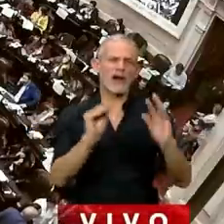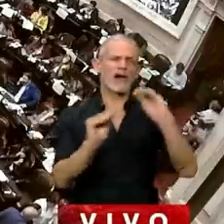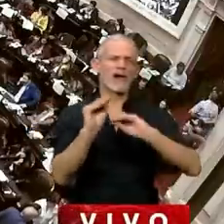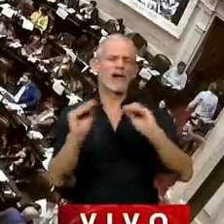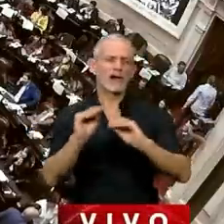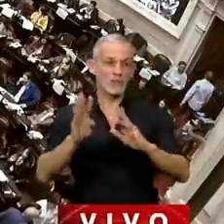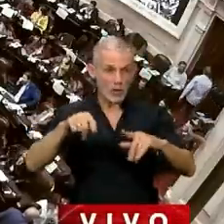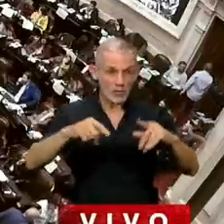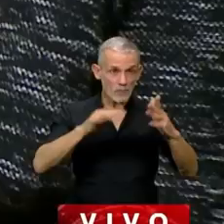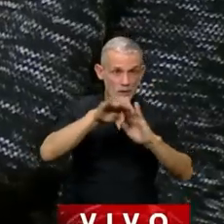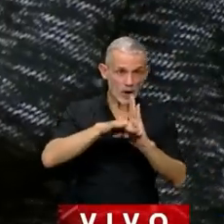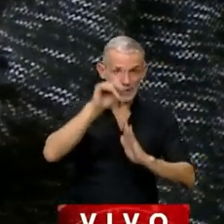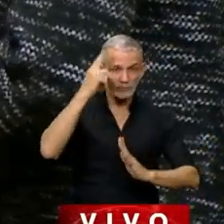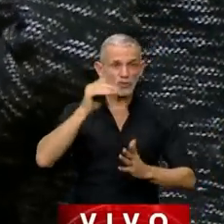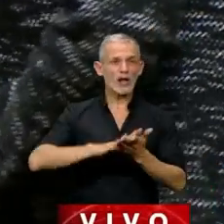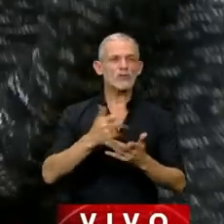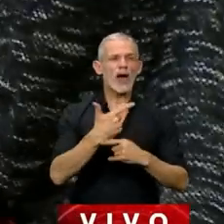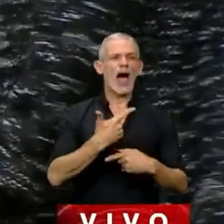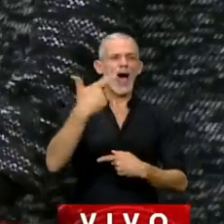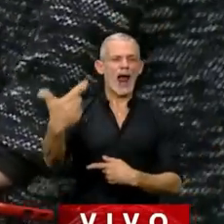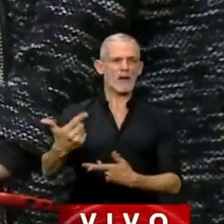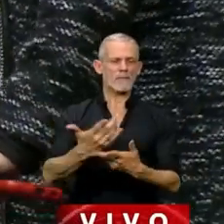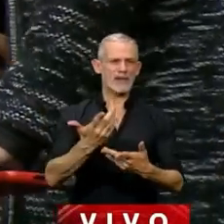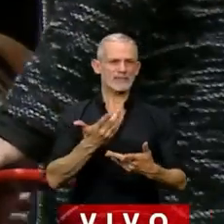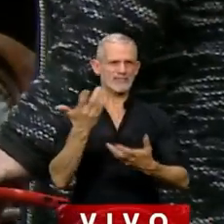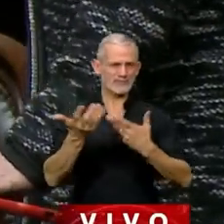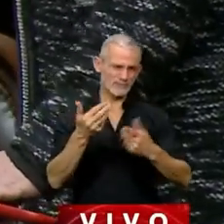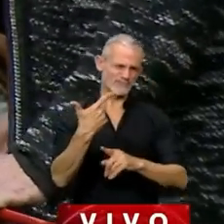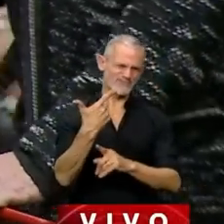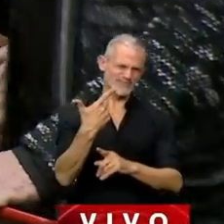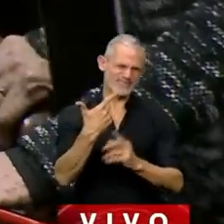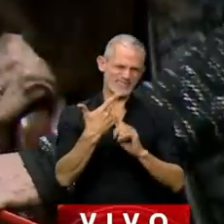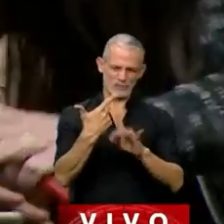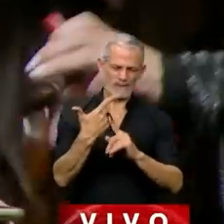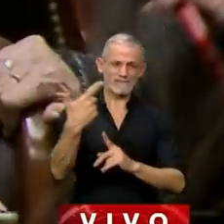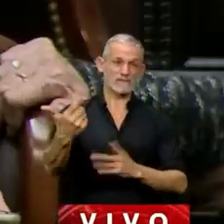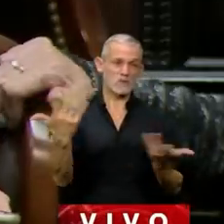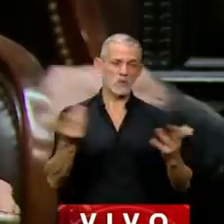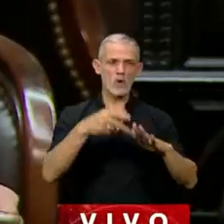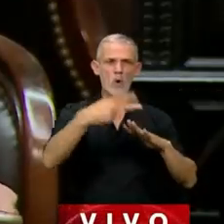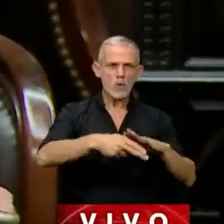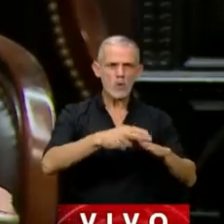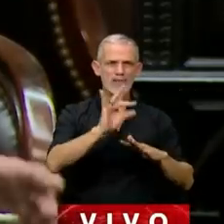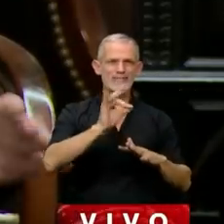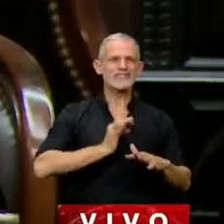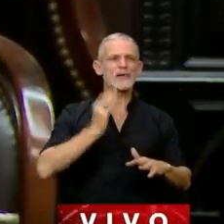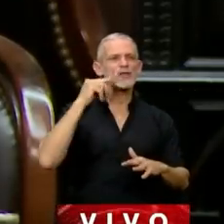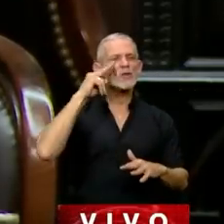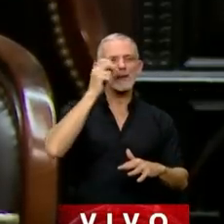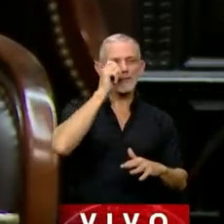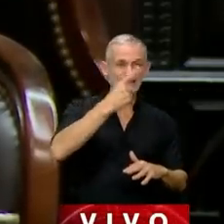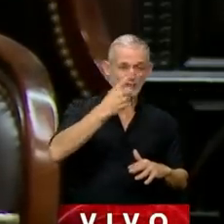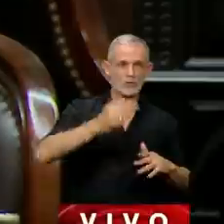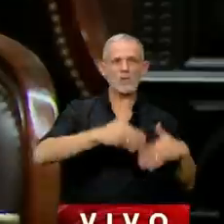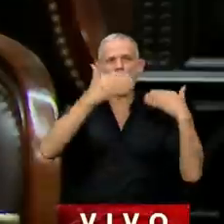estamos tratando el Programa Nacional de Entrega de Armas de Fuego, un programa que cayó su vigencia en diciembre del 2021 y que